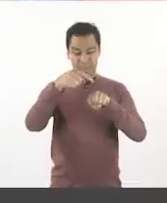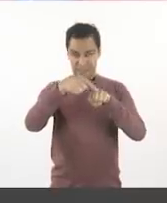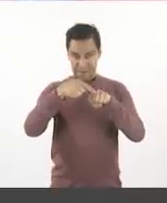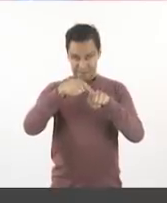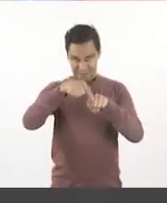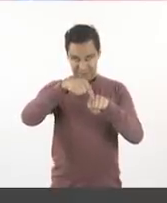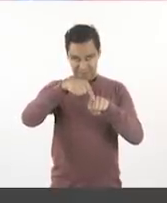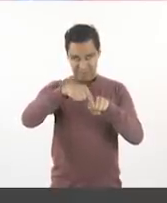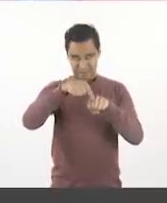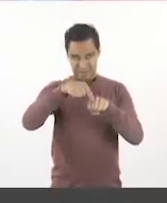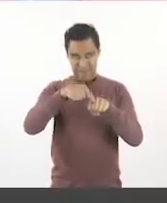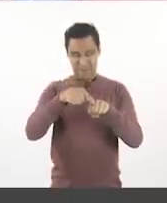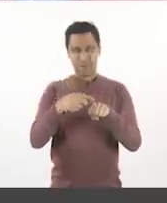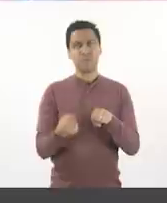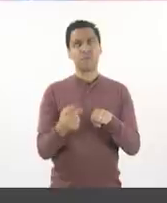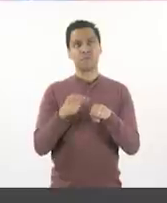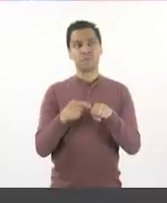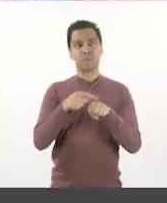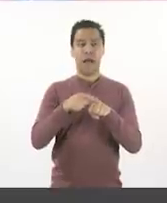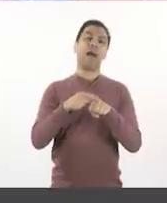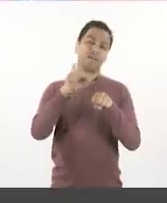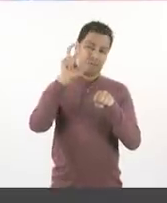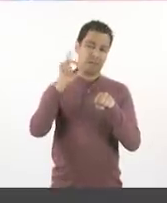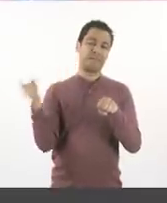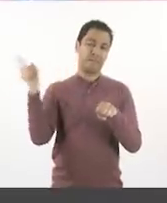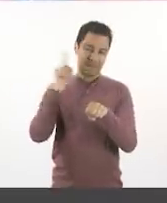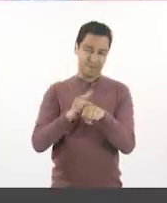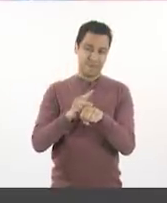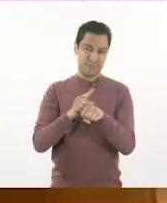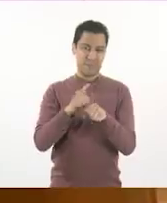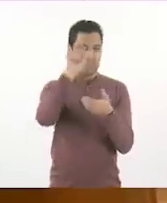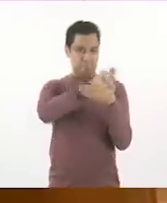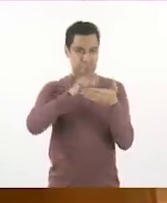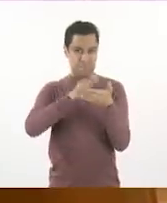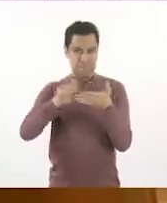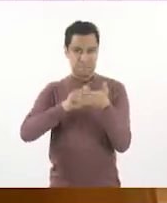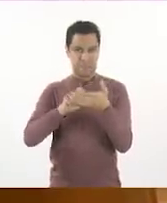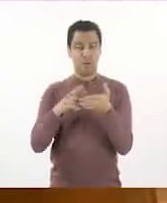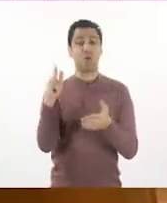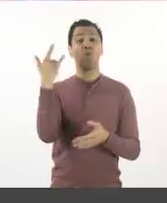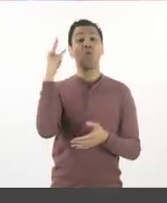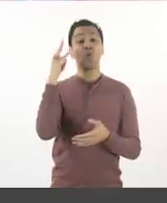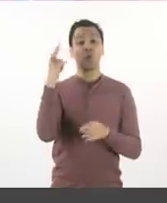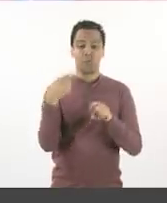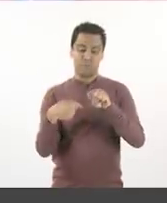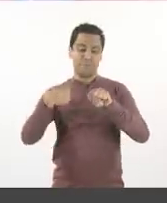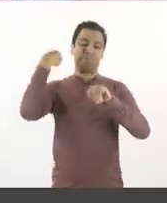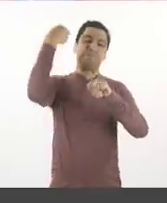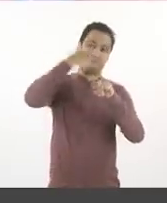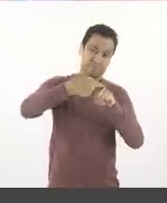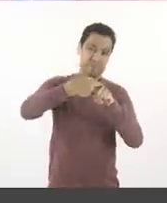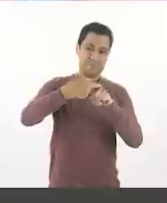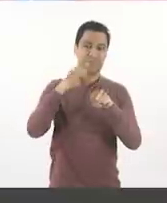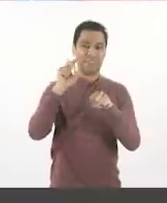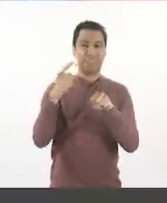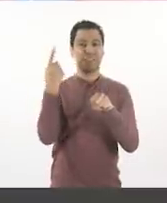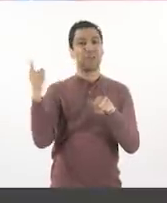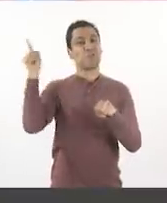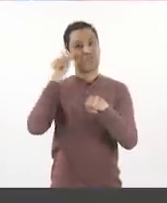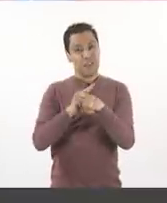tiene 30 días. Junio, julio. Julio. Tiene 31 días. 31 días.